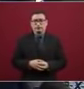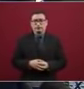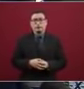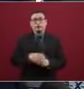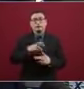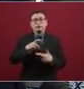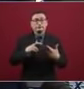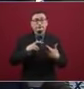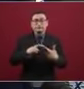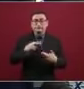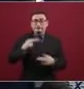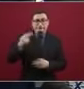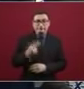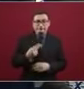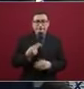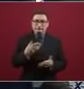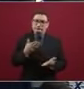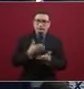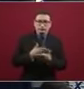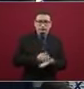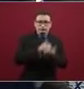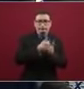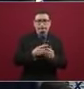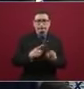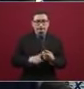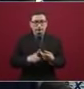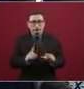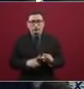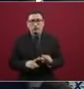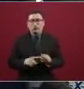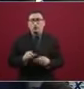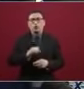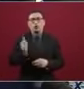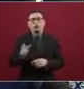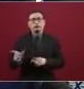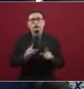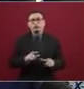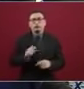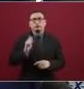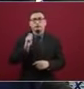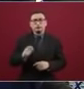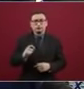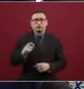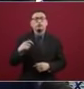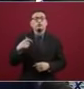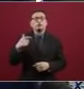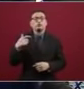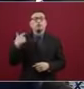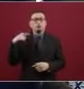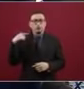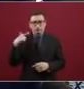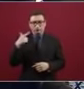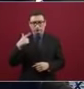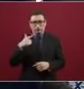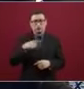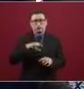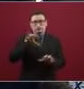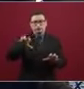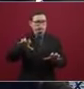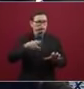región prioritaria. Y la otra, y ahorita la regresamos, Guadalajara, que son las dos que hemos evaluado.